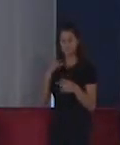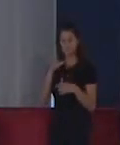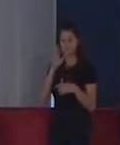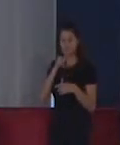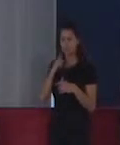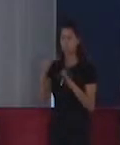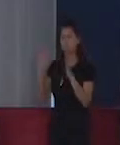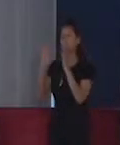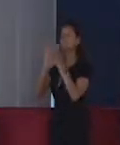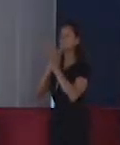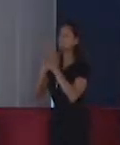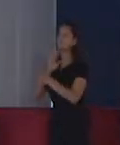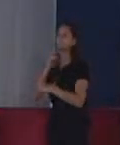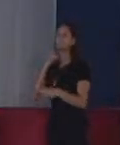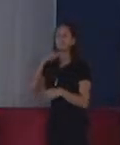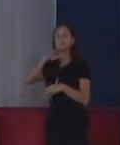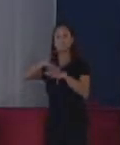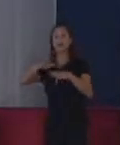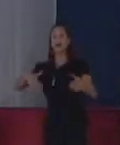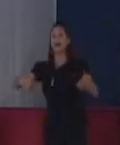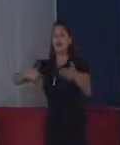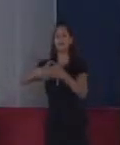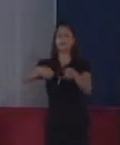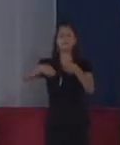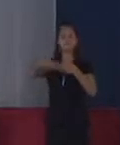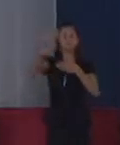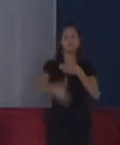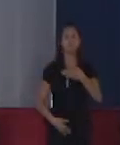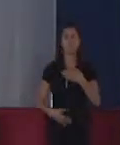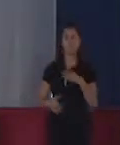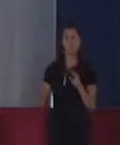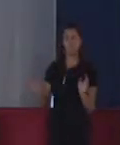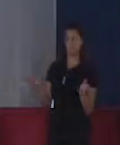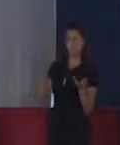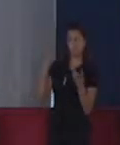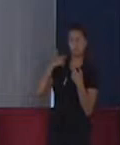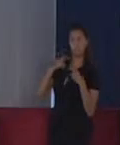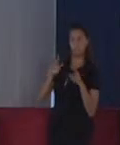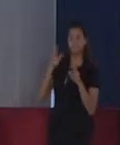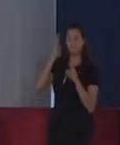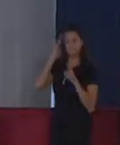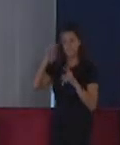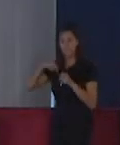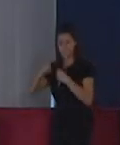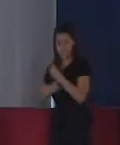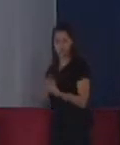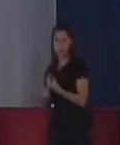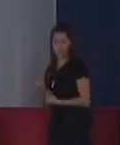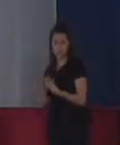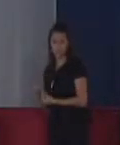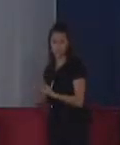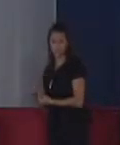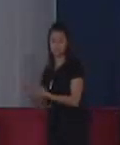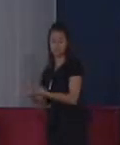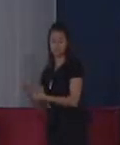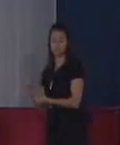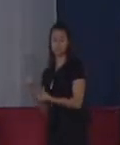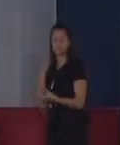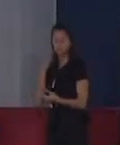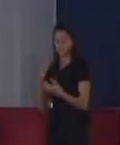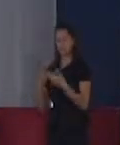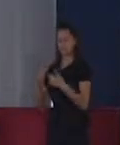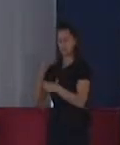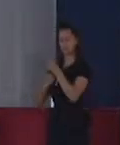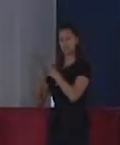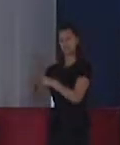que ya digan, hasta este momento tienen paro. Sé que este año lo están haciendo, ¿sí? Es más, desde el año pasado